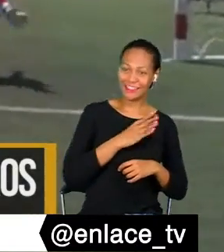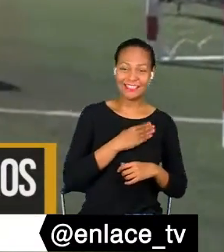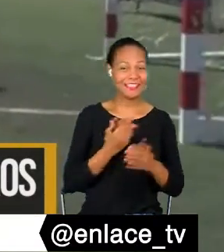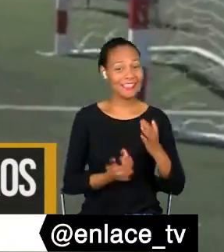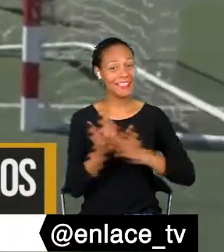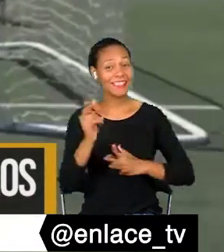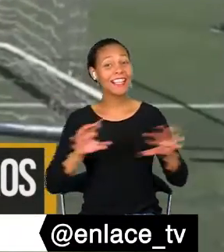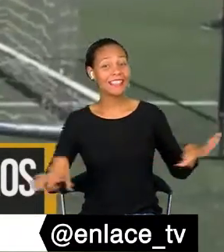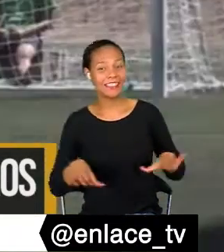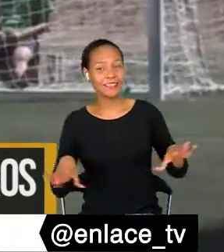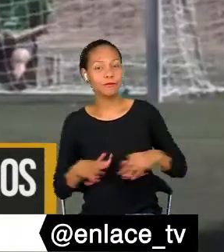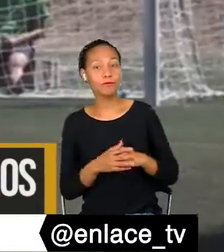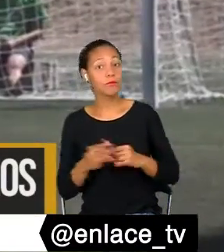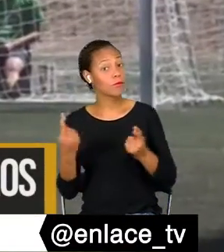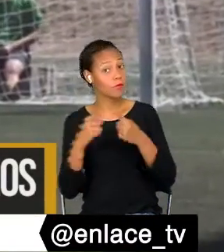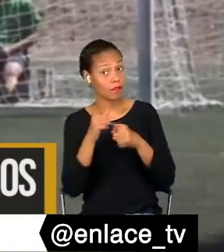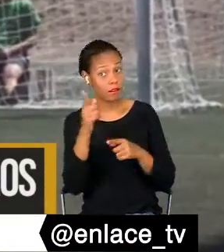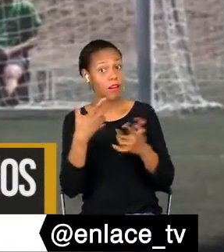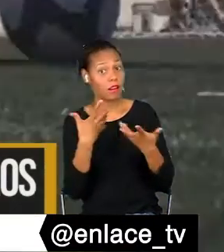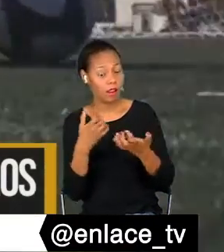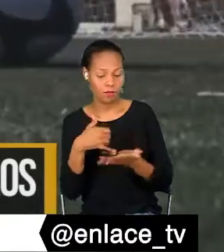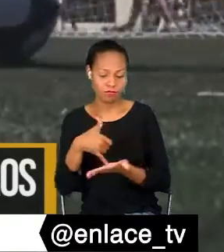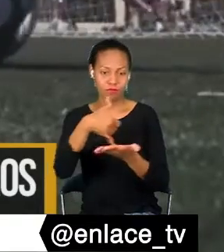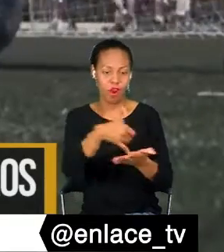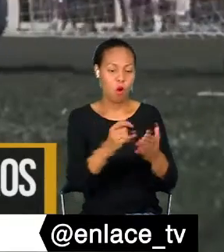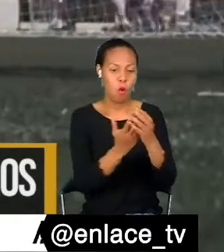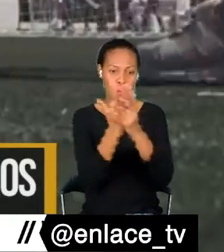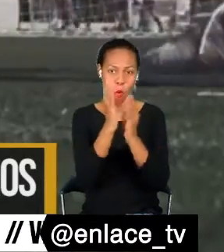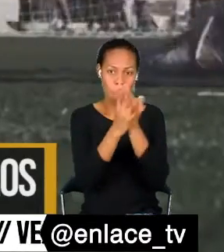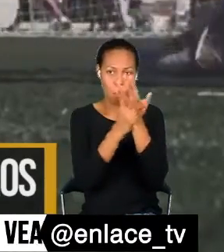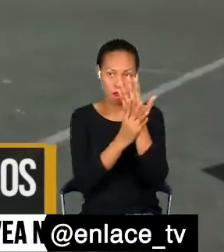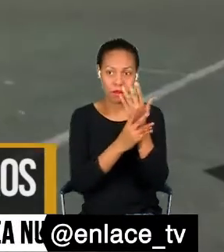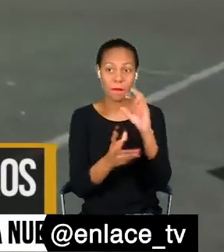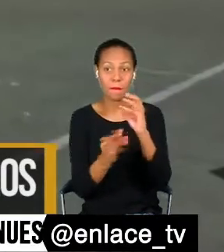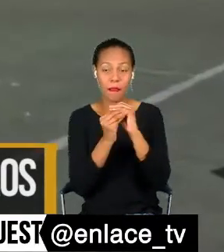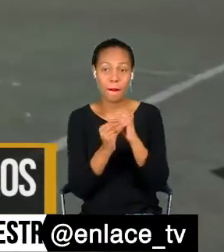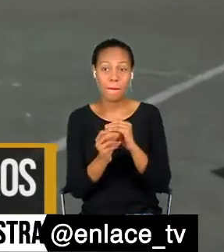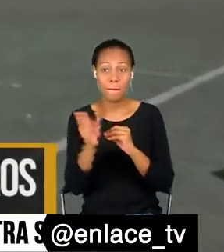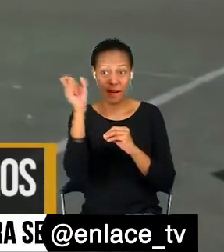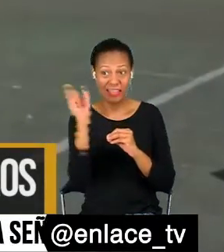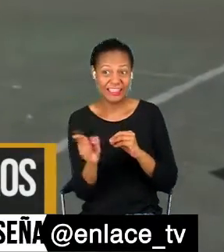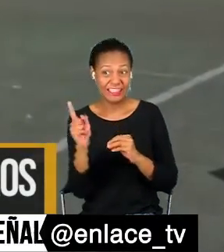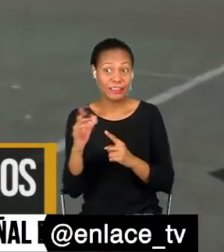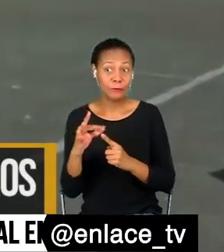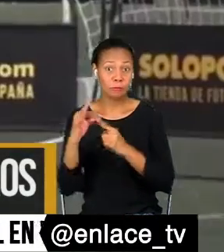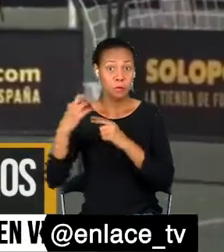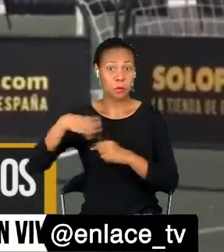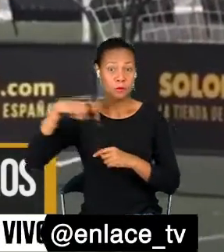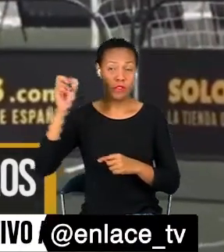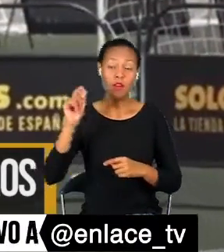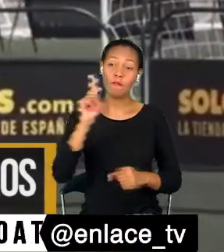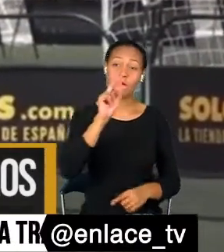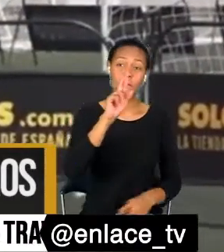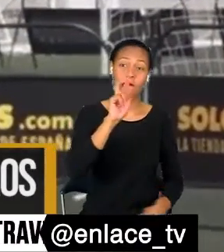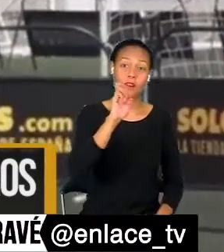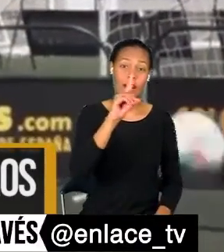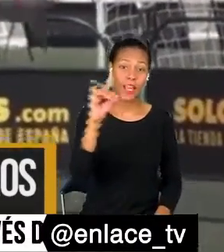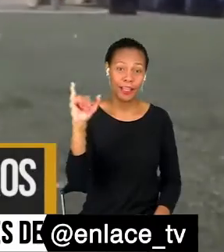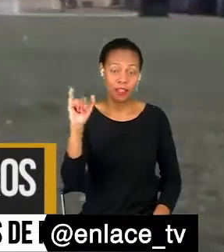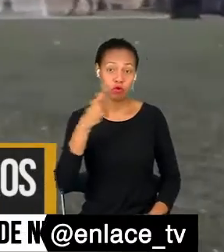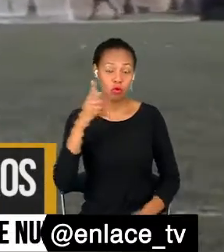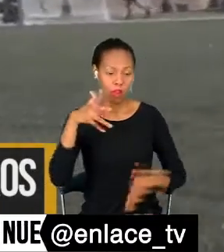los ganadores serán trofeos, guantes y dos clases personalizadas con el reconocido preparador de arqueros profesional Freddy Van Stralen, entrenador